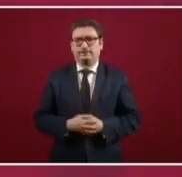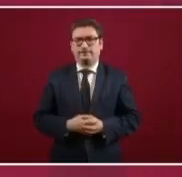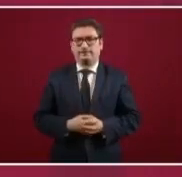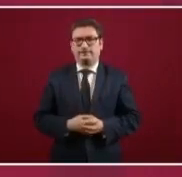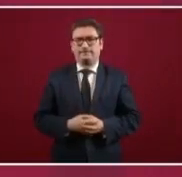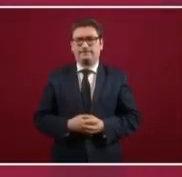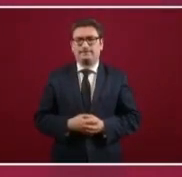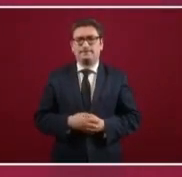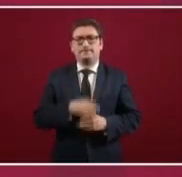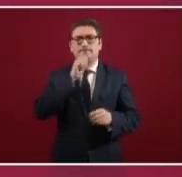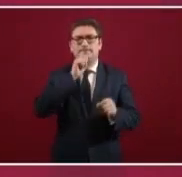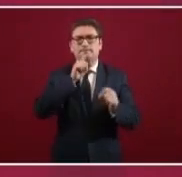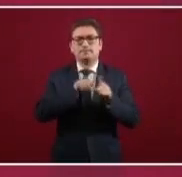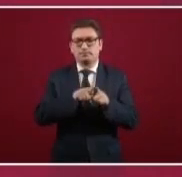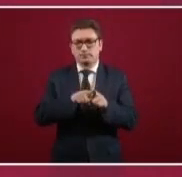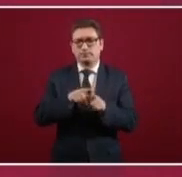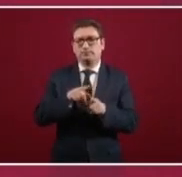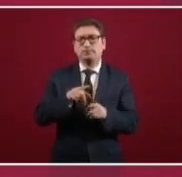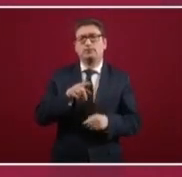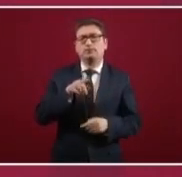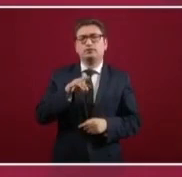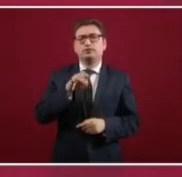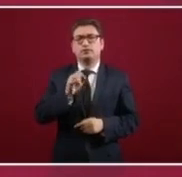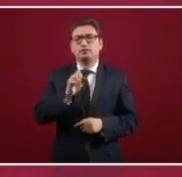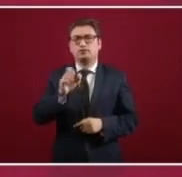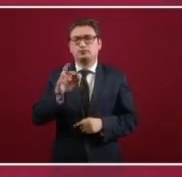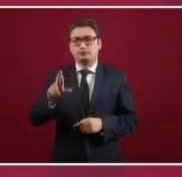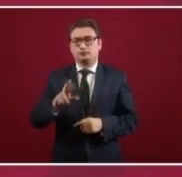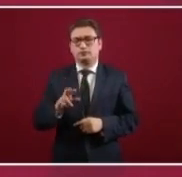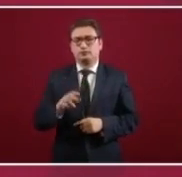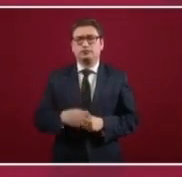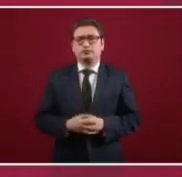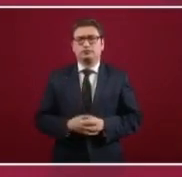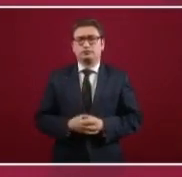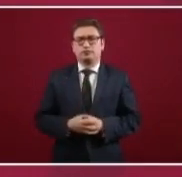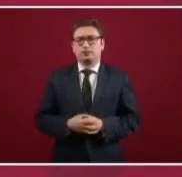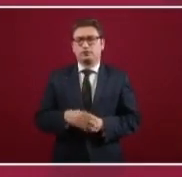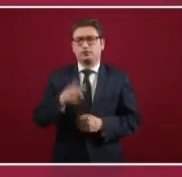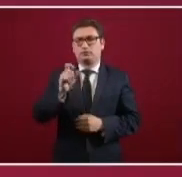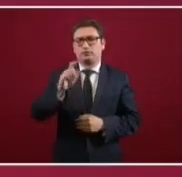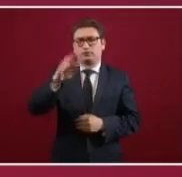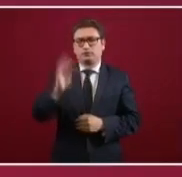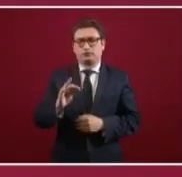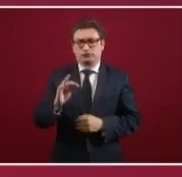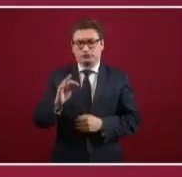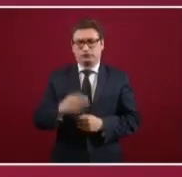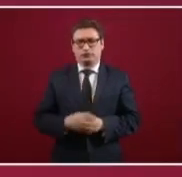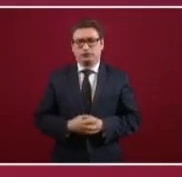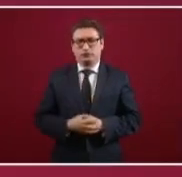lo mismo con el impuesto de la renta al 20%